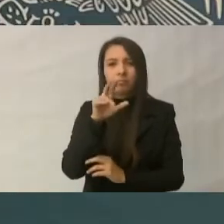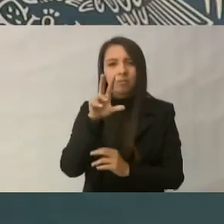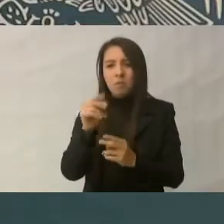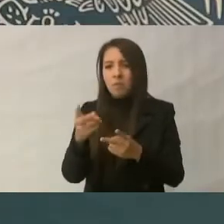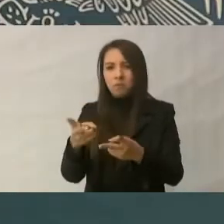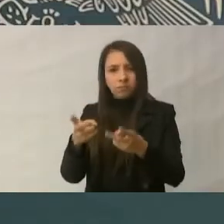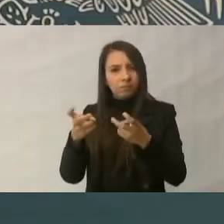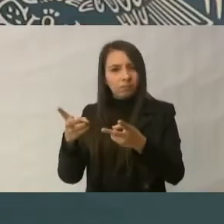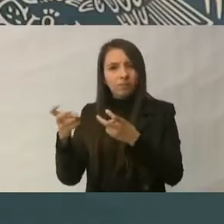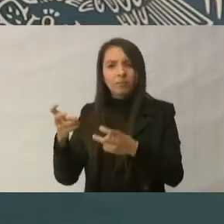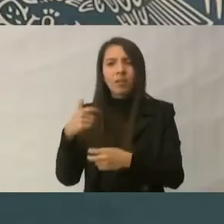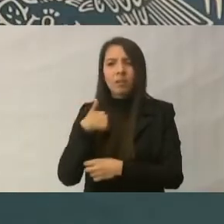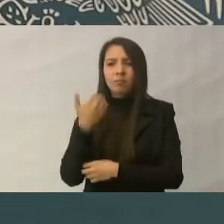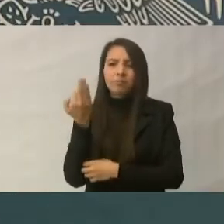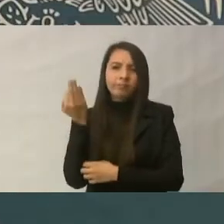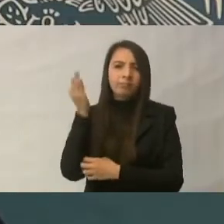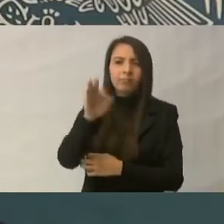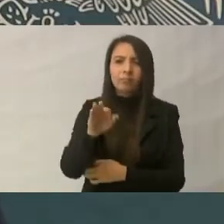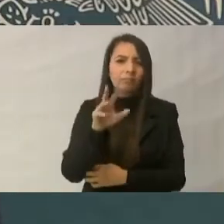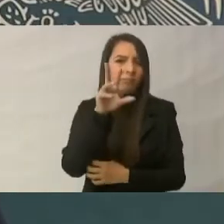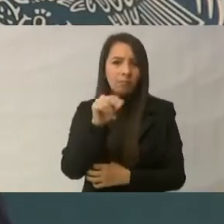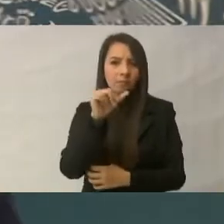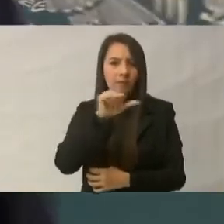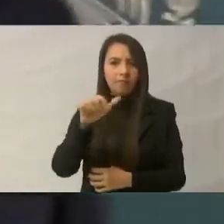traicionar al pueblo muchas gracias